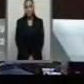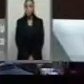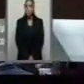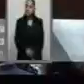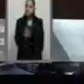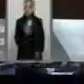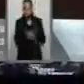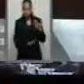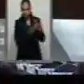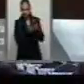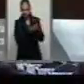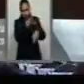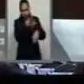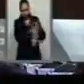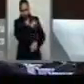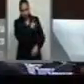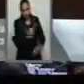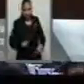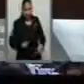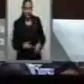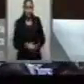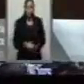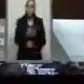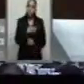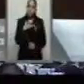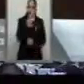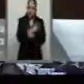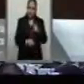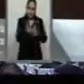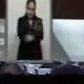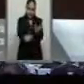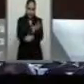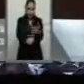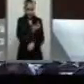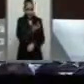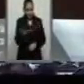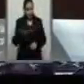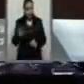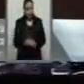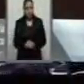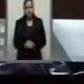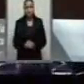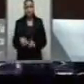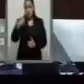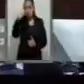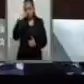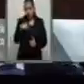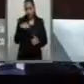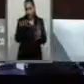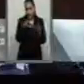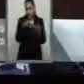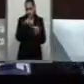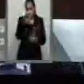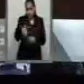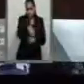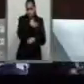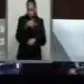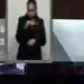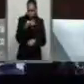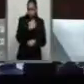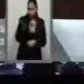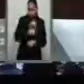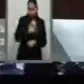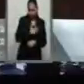Con su venia, presidente. Buenas tardes, compañeros. Pues para comentarle que sí, sí estamos muy felices. La verdad, estoy muy